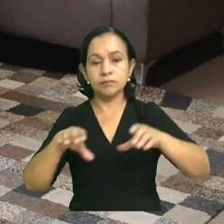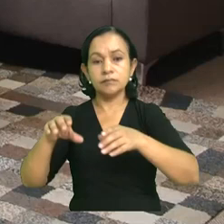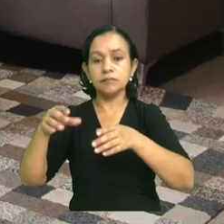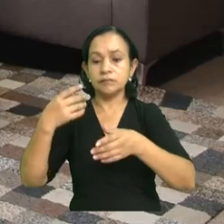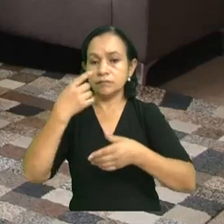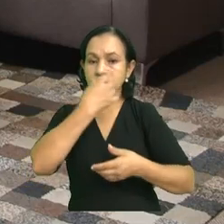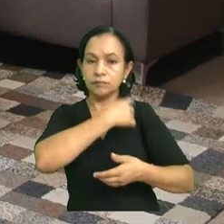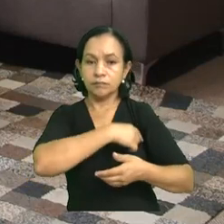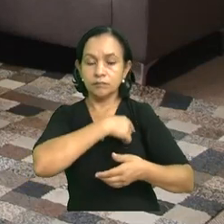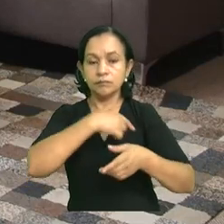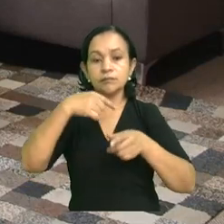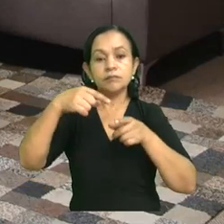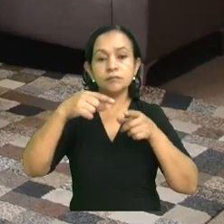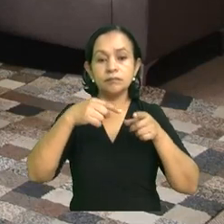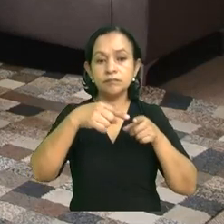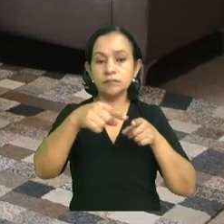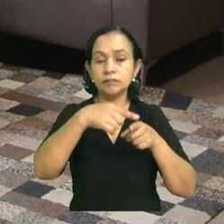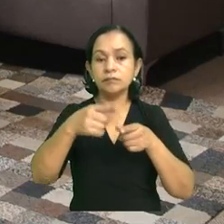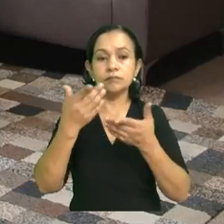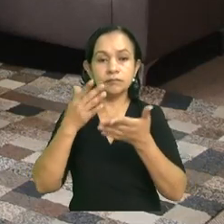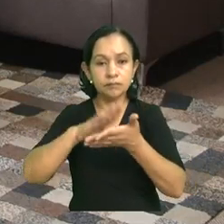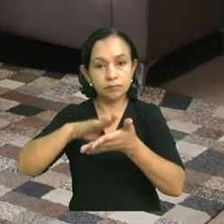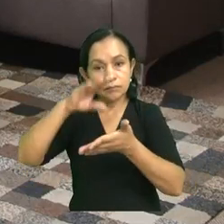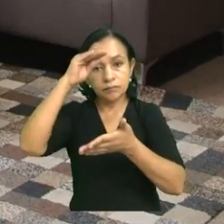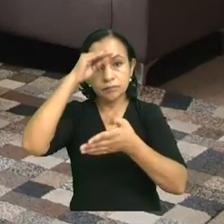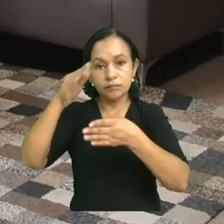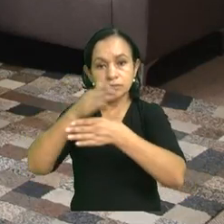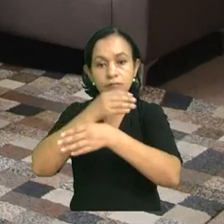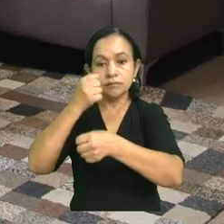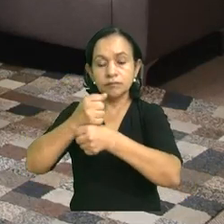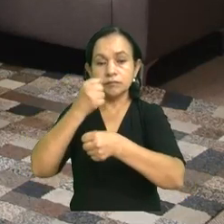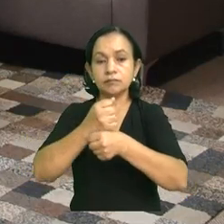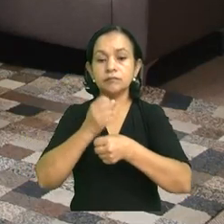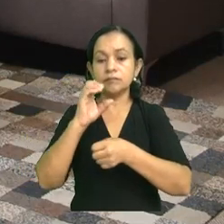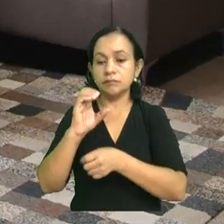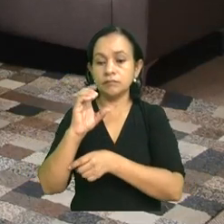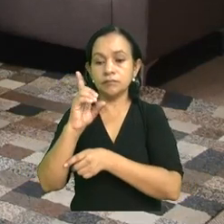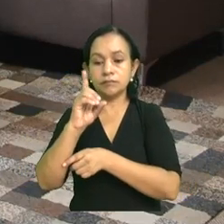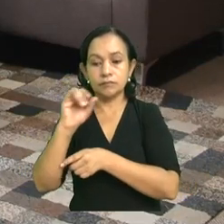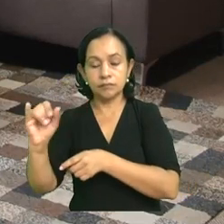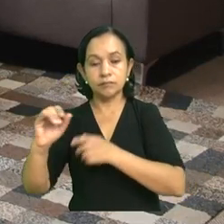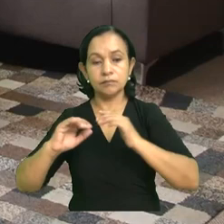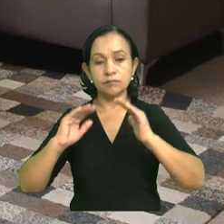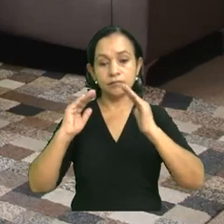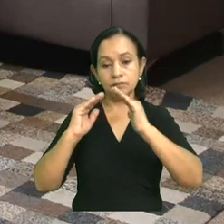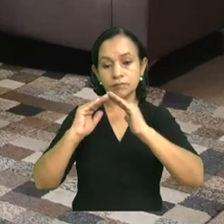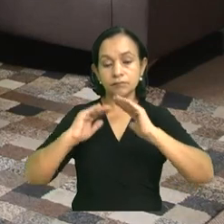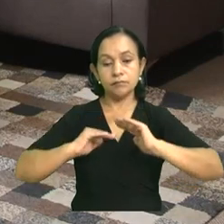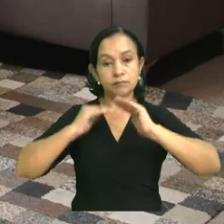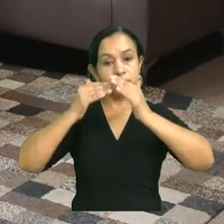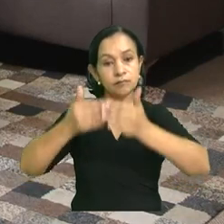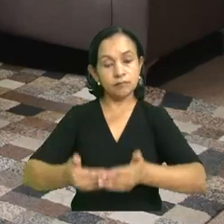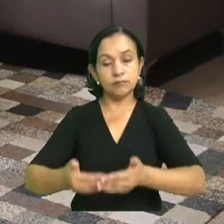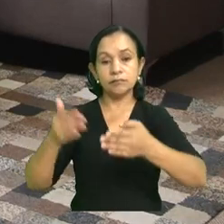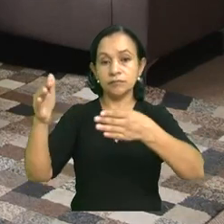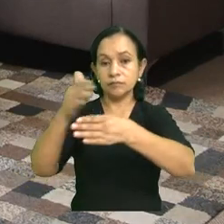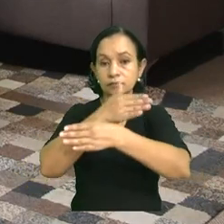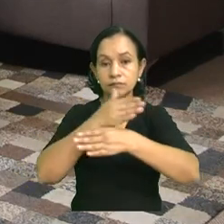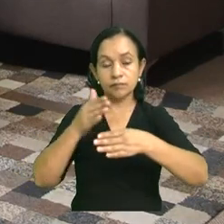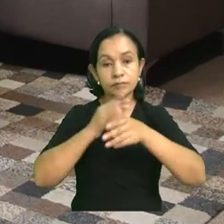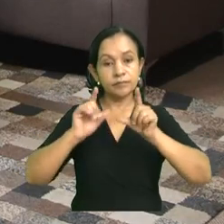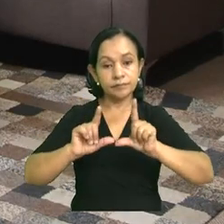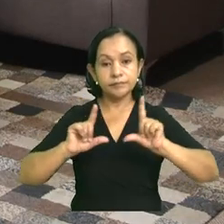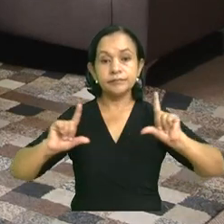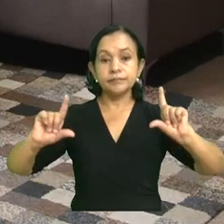en las casas maternas, en los centros de desarrollo infantil. Es decir, en todos los espacios municipales, en todos los